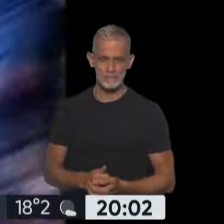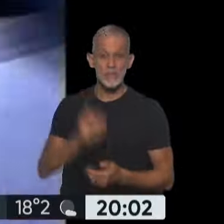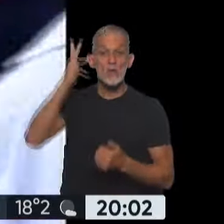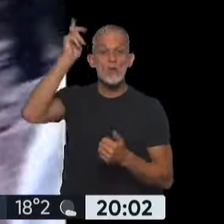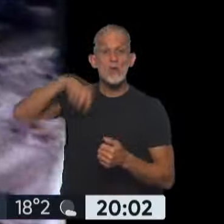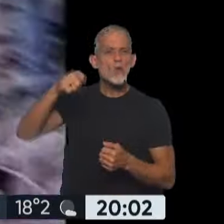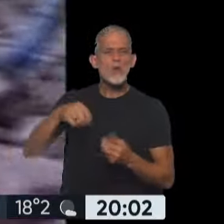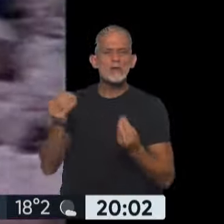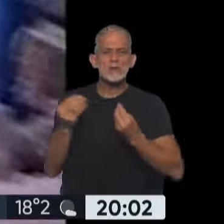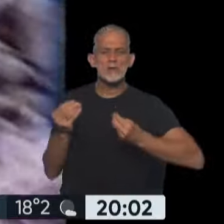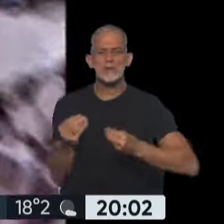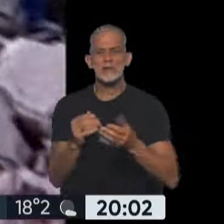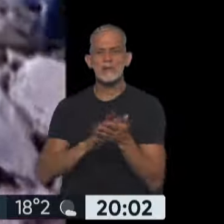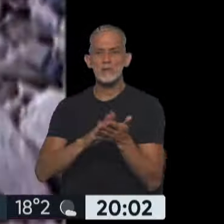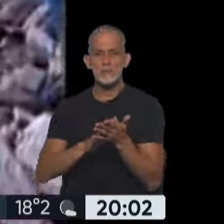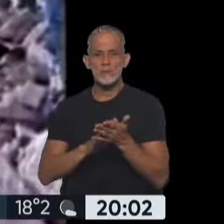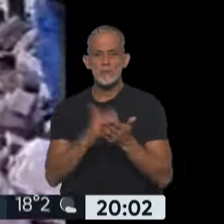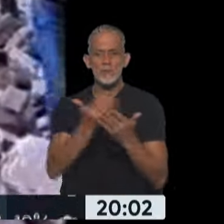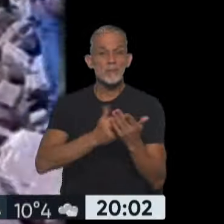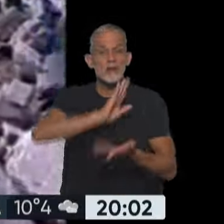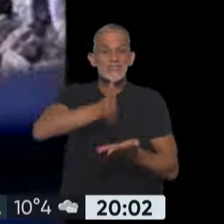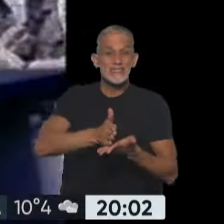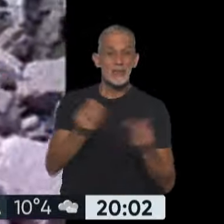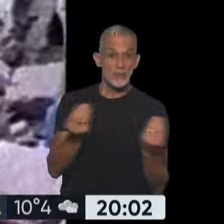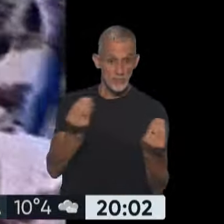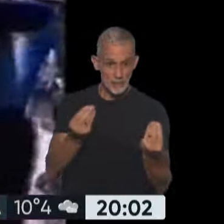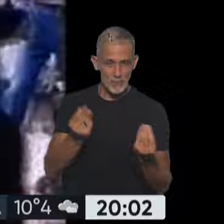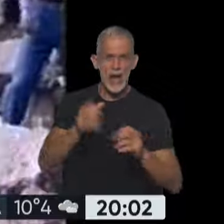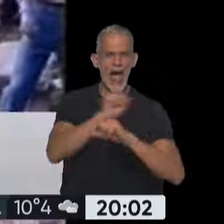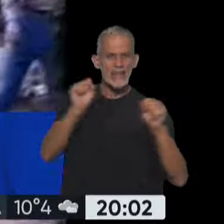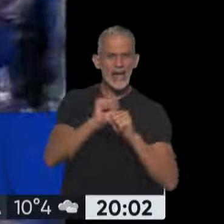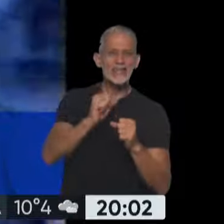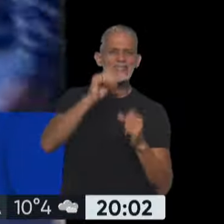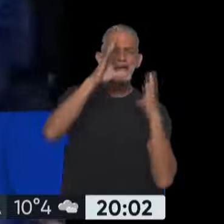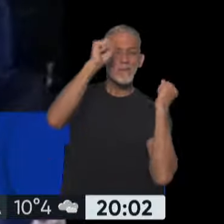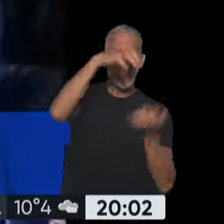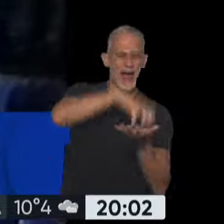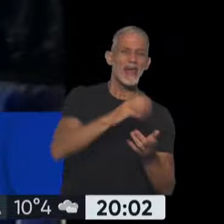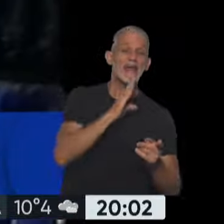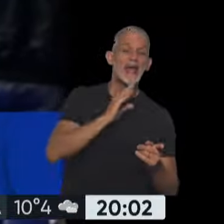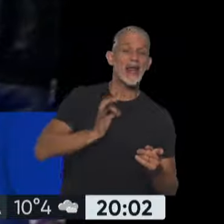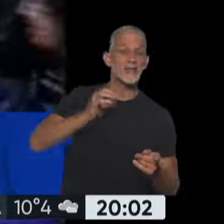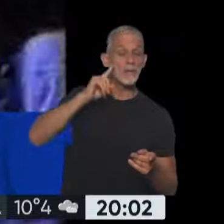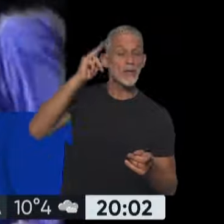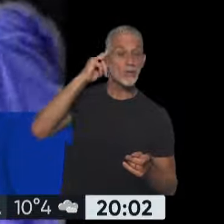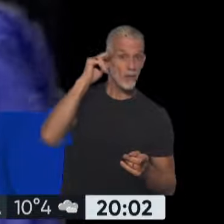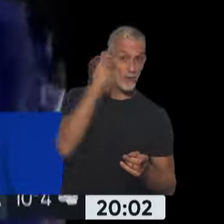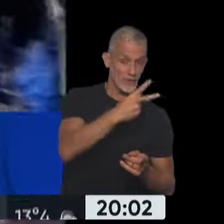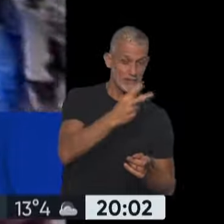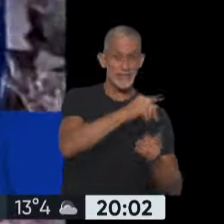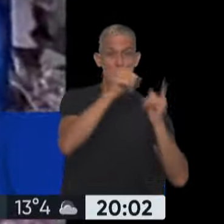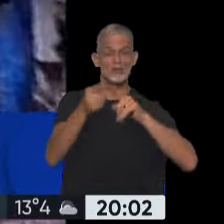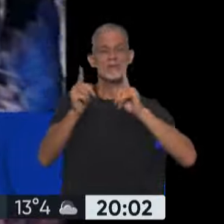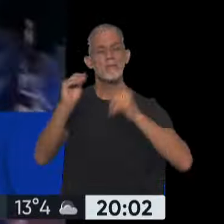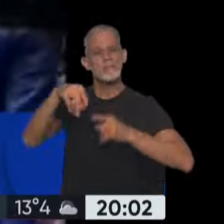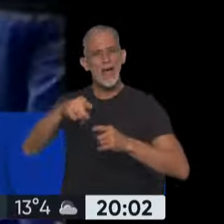jueces utilizaron los considerandos de la sentencia para determinar que los ataques a la Embajada de Israel en 1992 y el